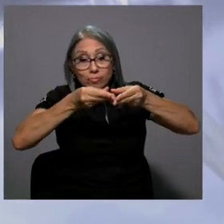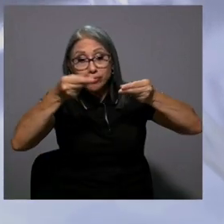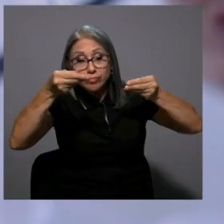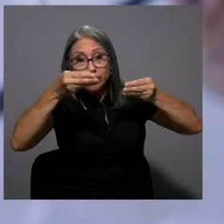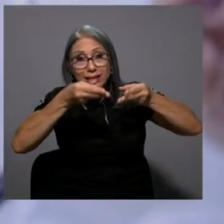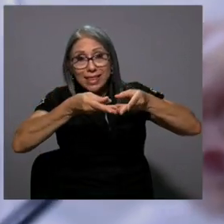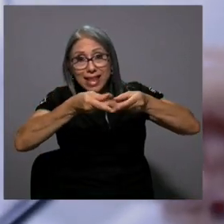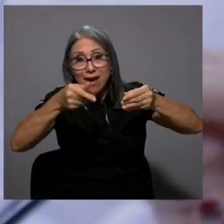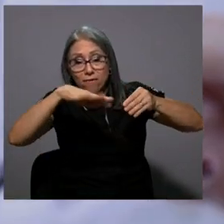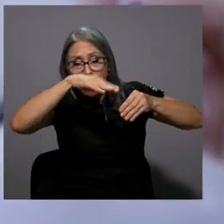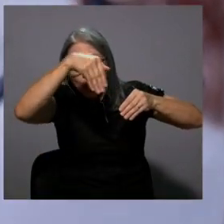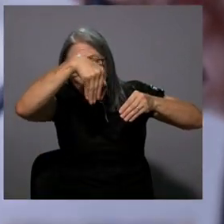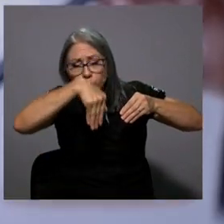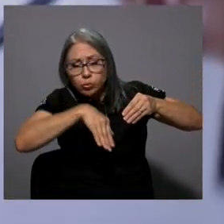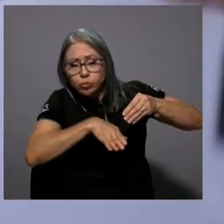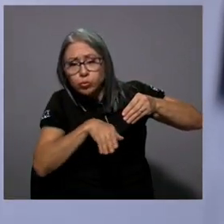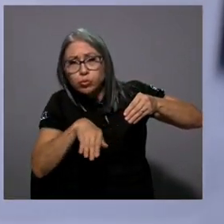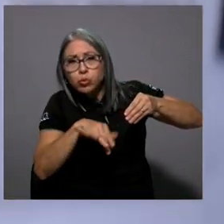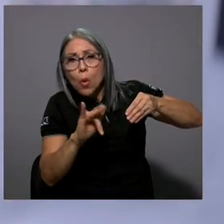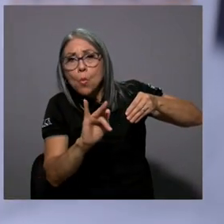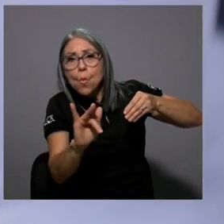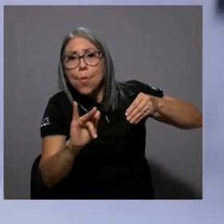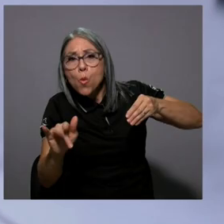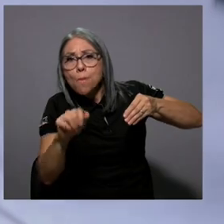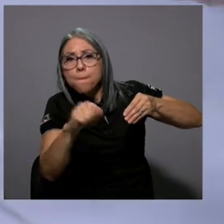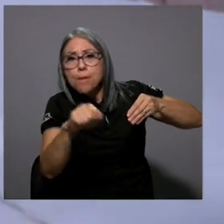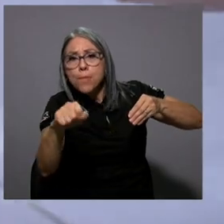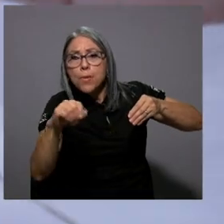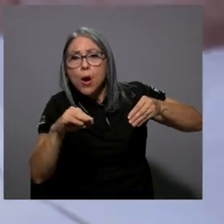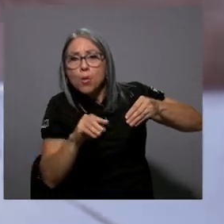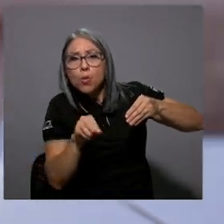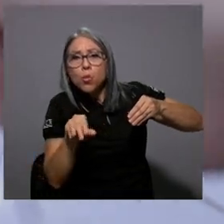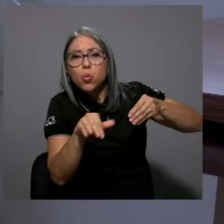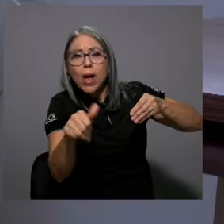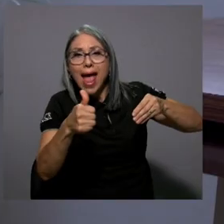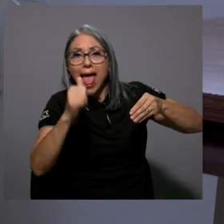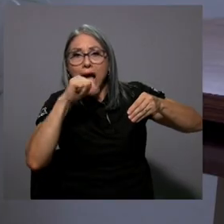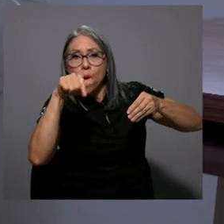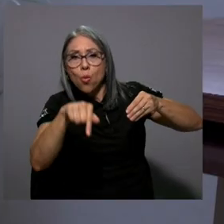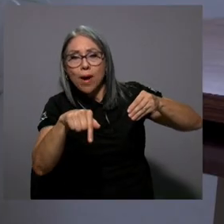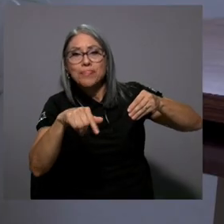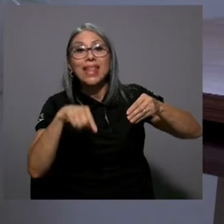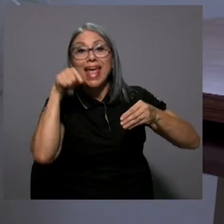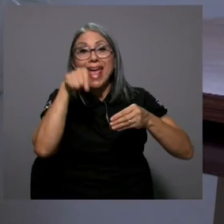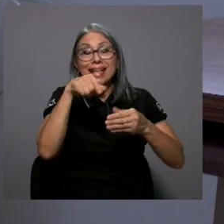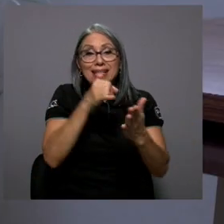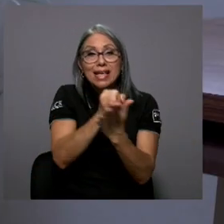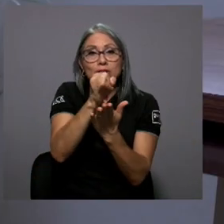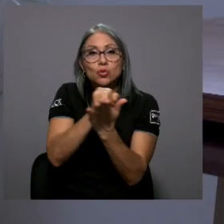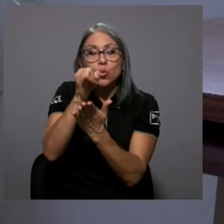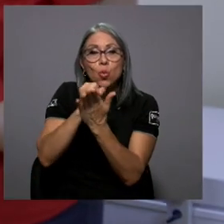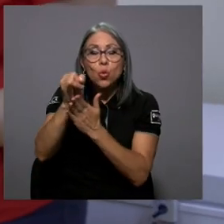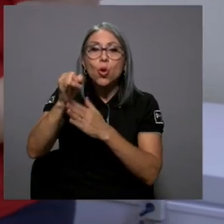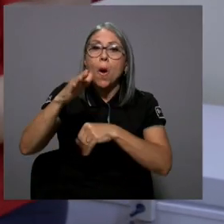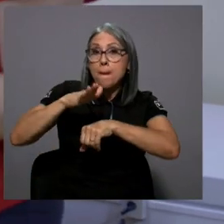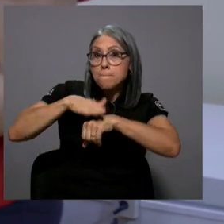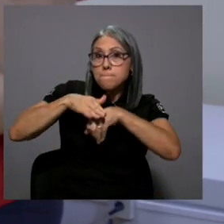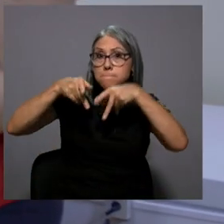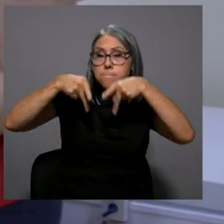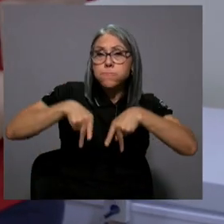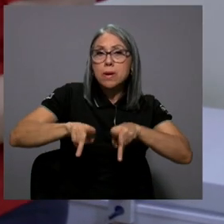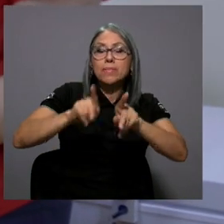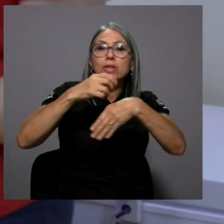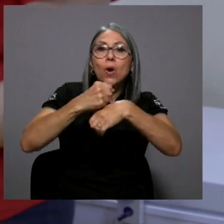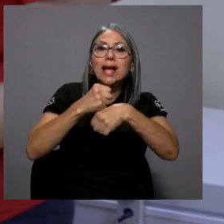por los espacios vacíos que hay en las rocas. Ese estudio permitió crear